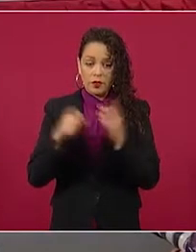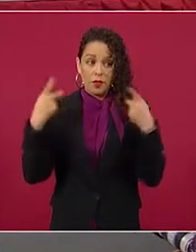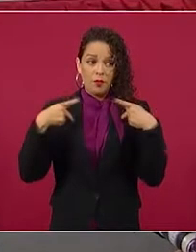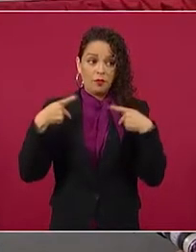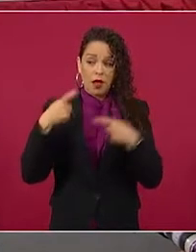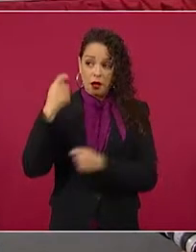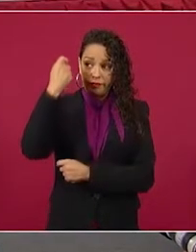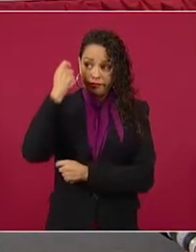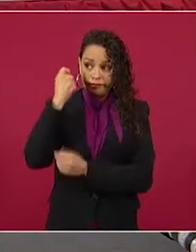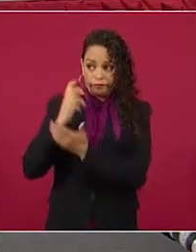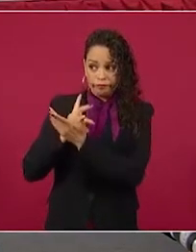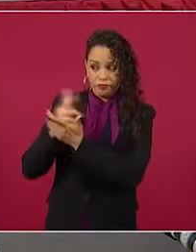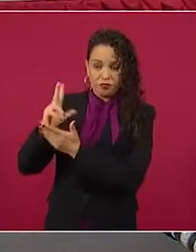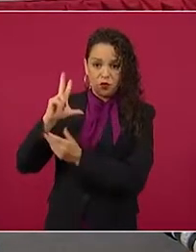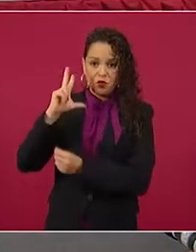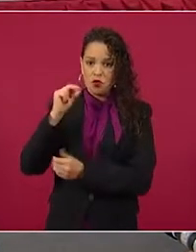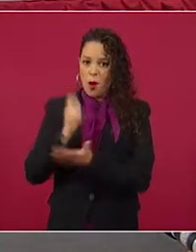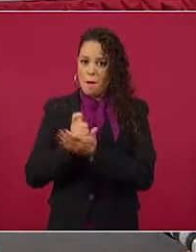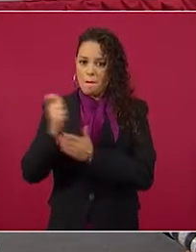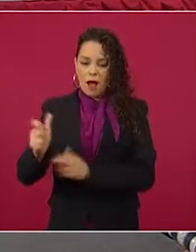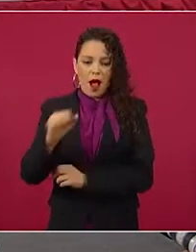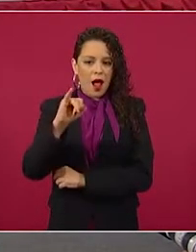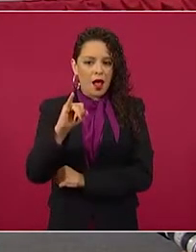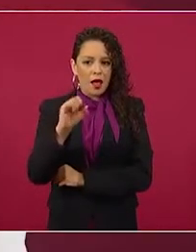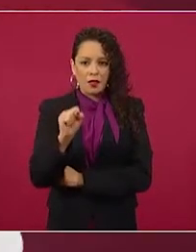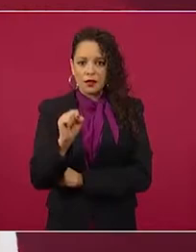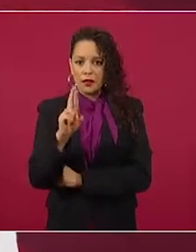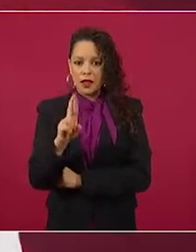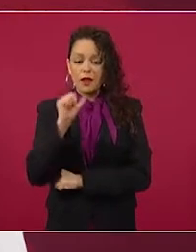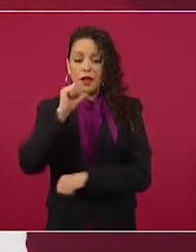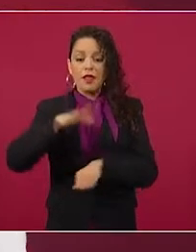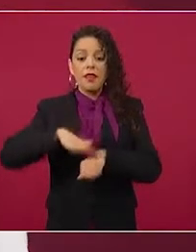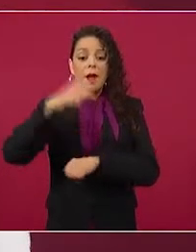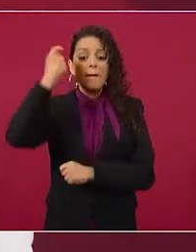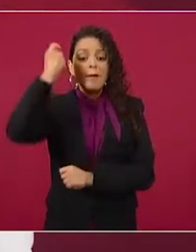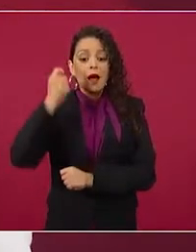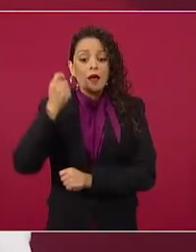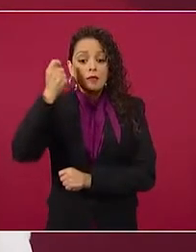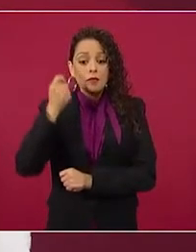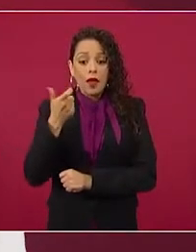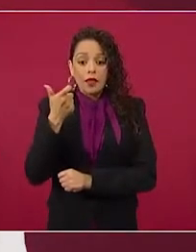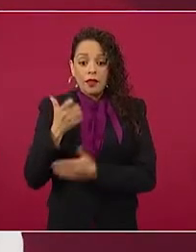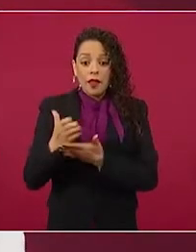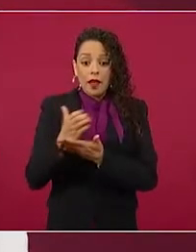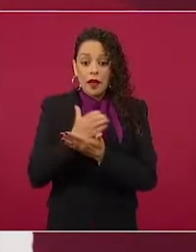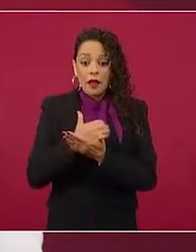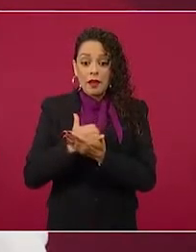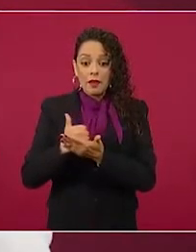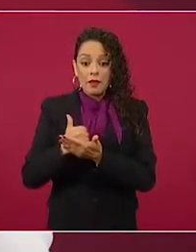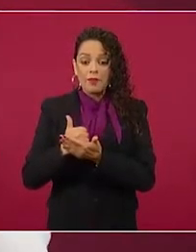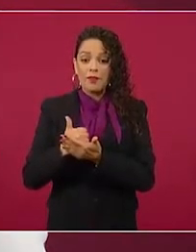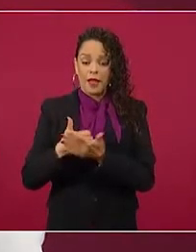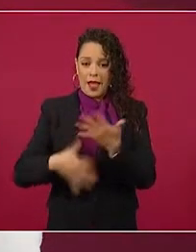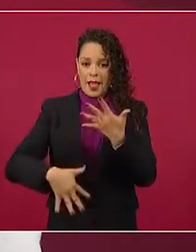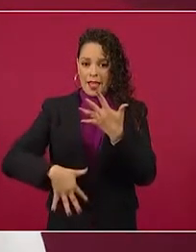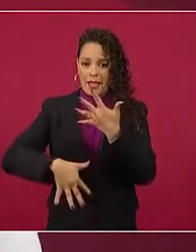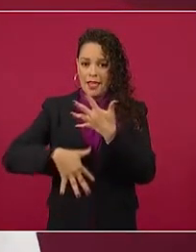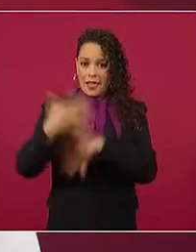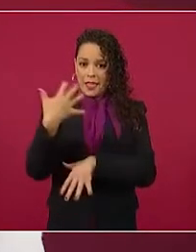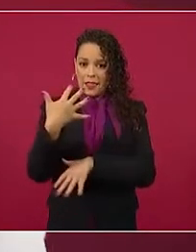pagan el impuesto sobre la renta, solo los pensionados que ganen más de 15 salarios